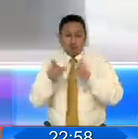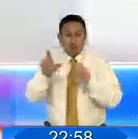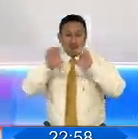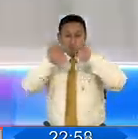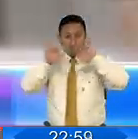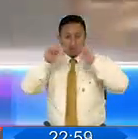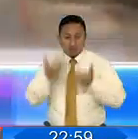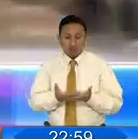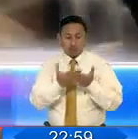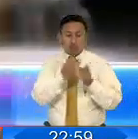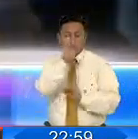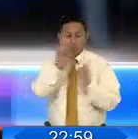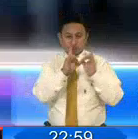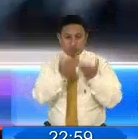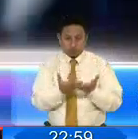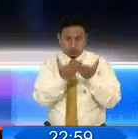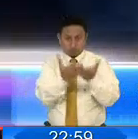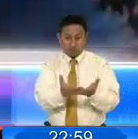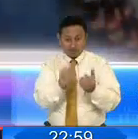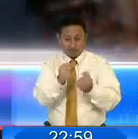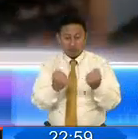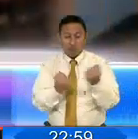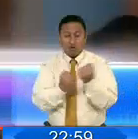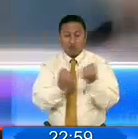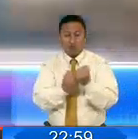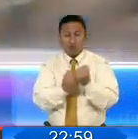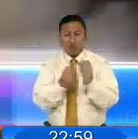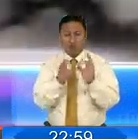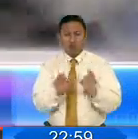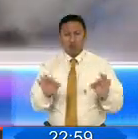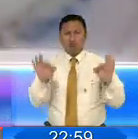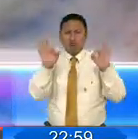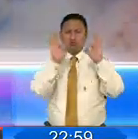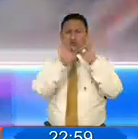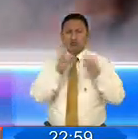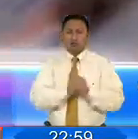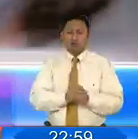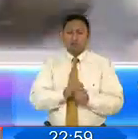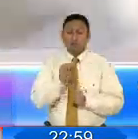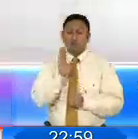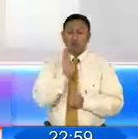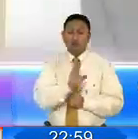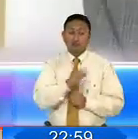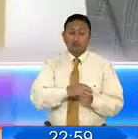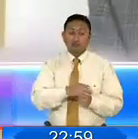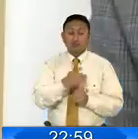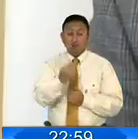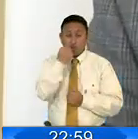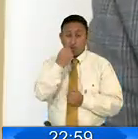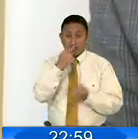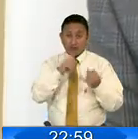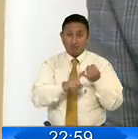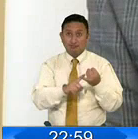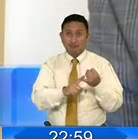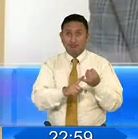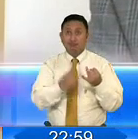empresas. La Junta está haciendo contribuciones importantes en suplementos para ellos, así